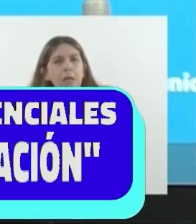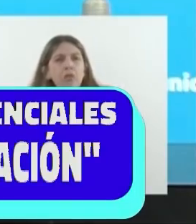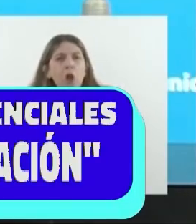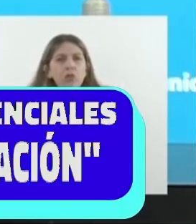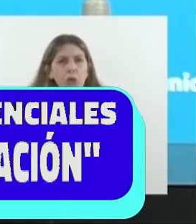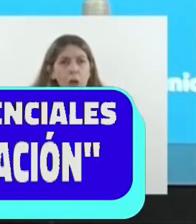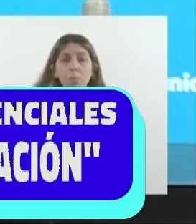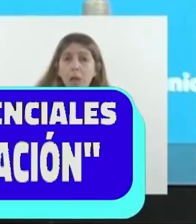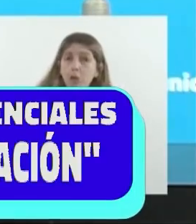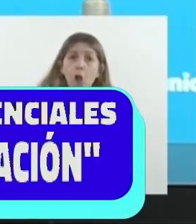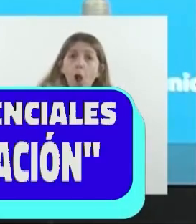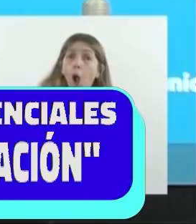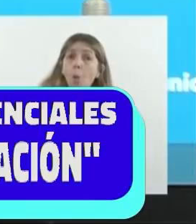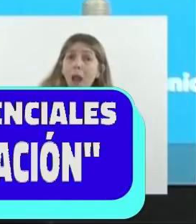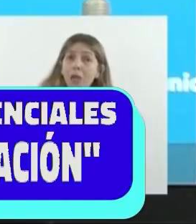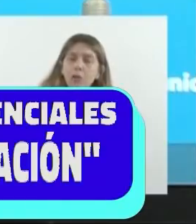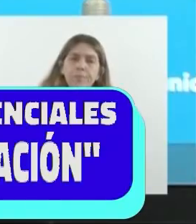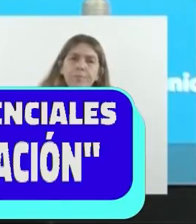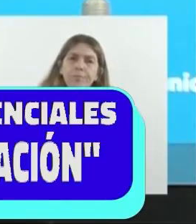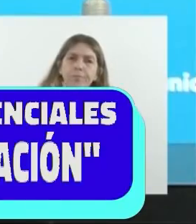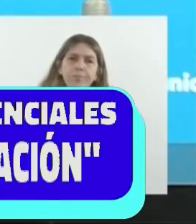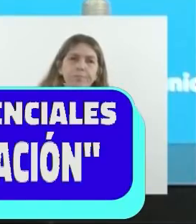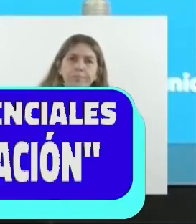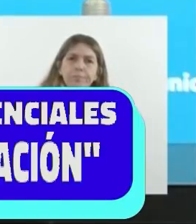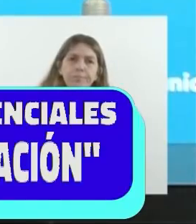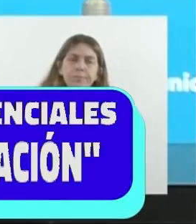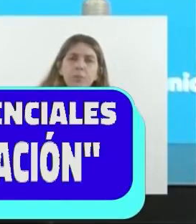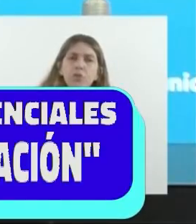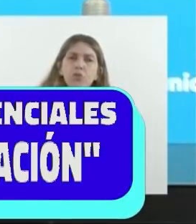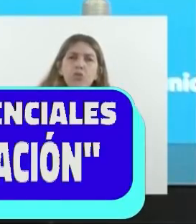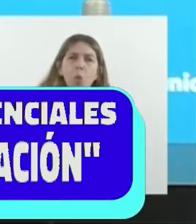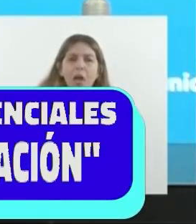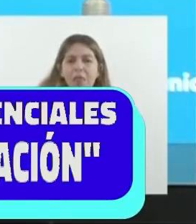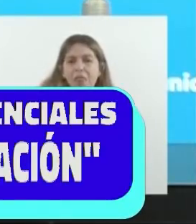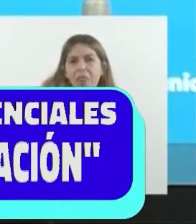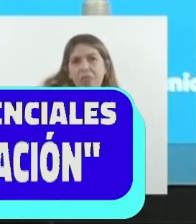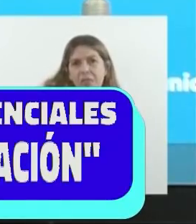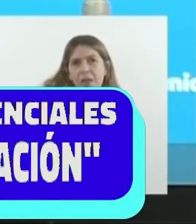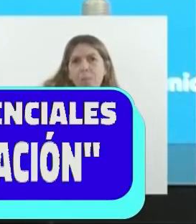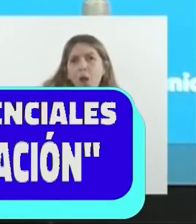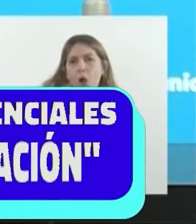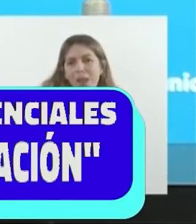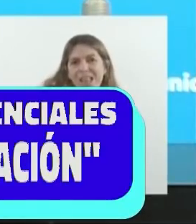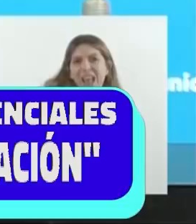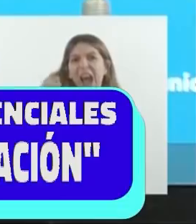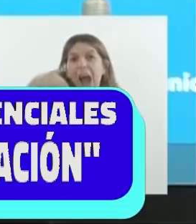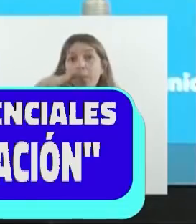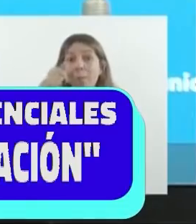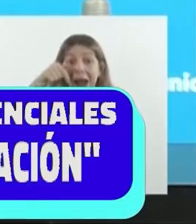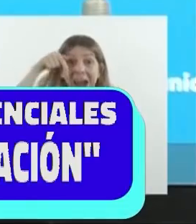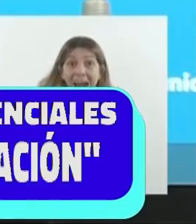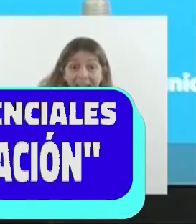Pero tengo la obligación de cuidar la situación del AMBA. Porque el AMBA es hoy el